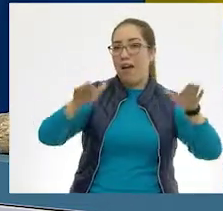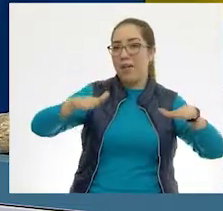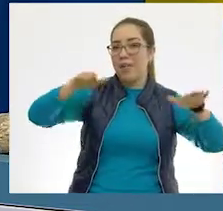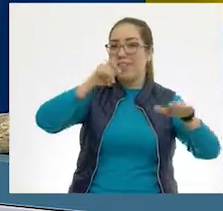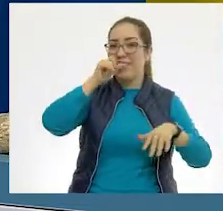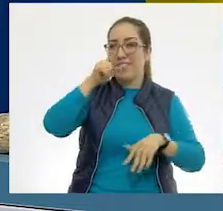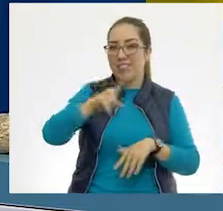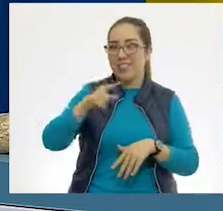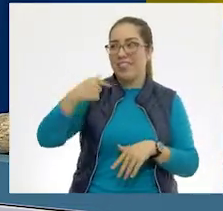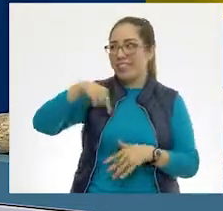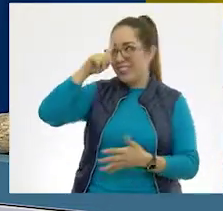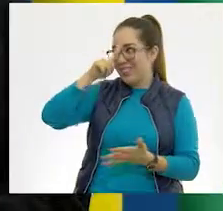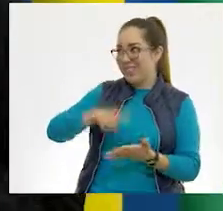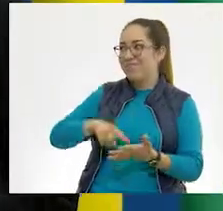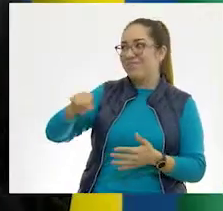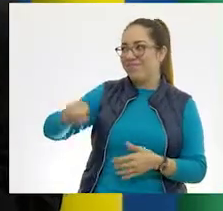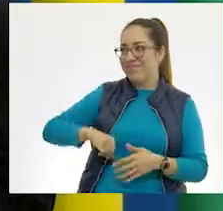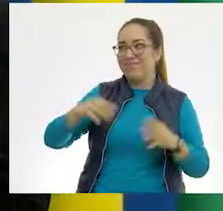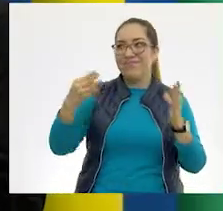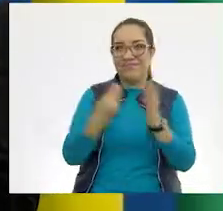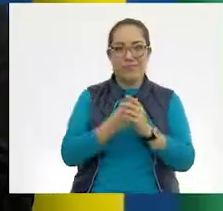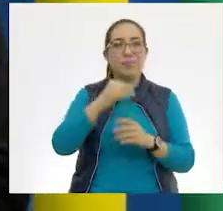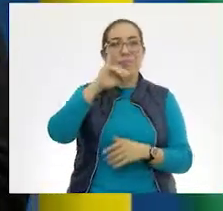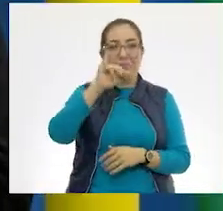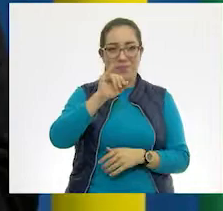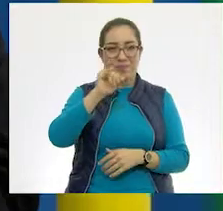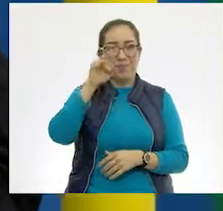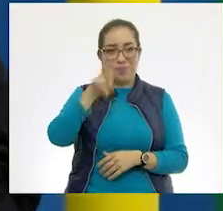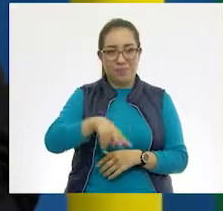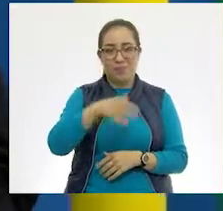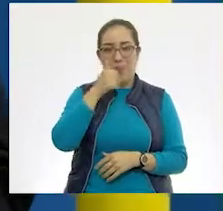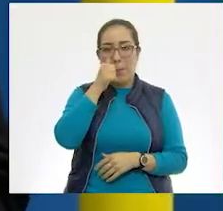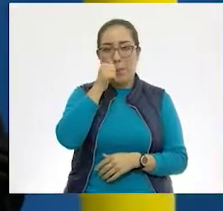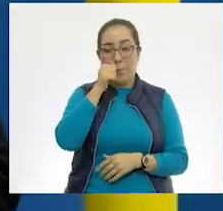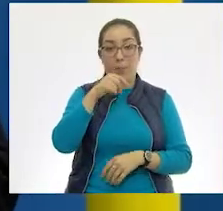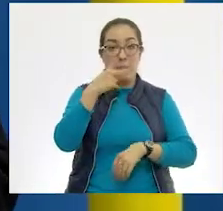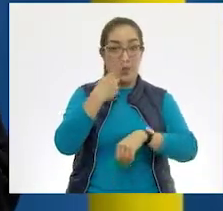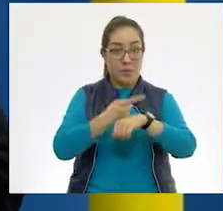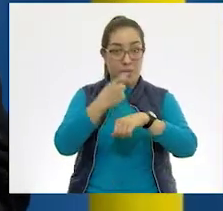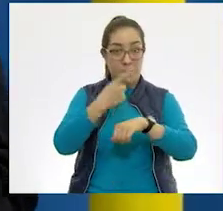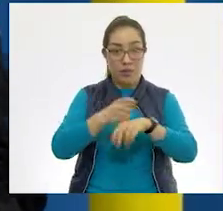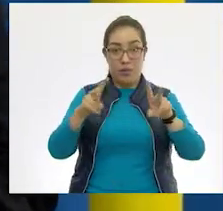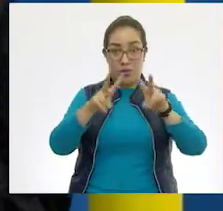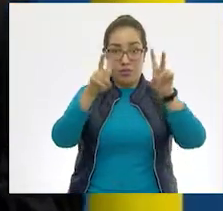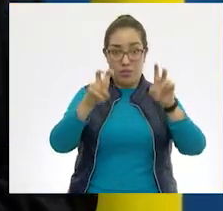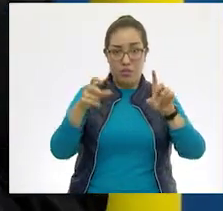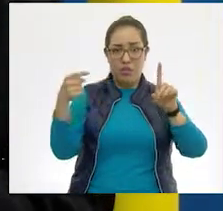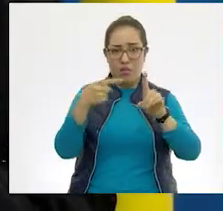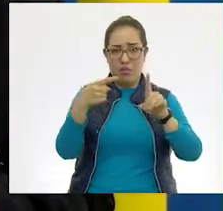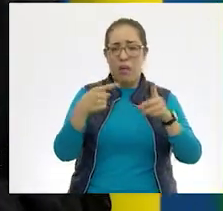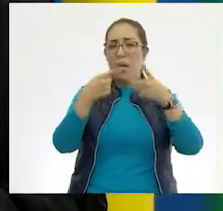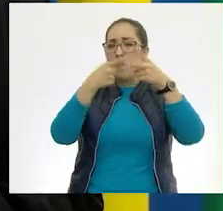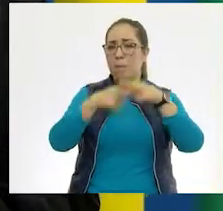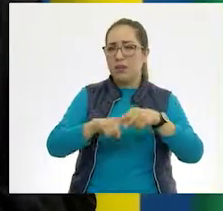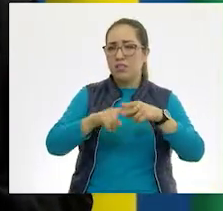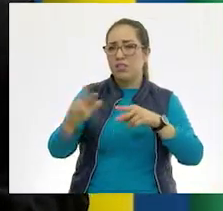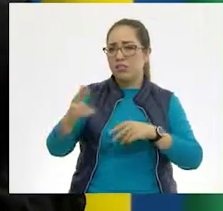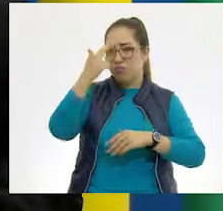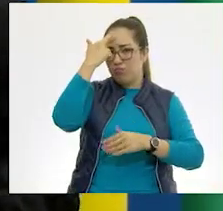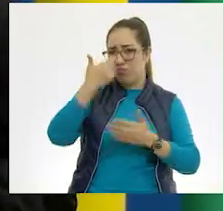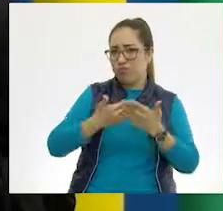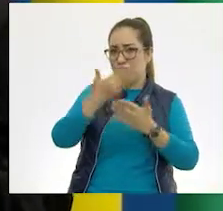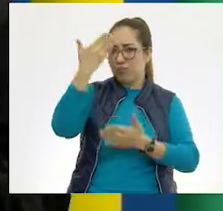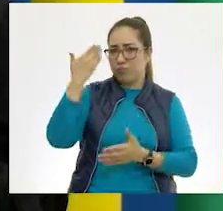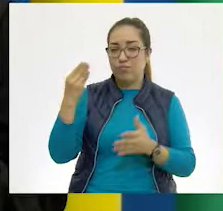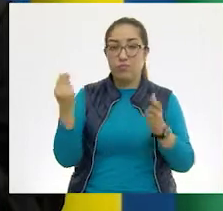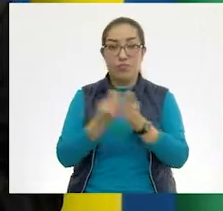muy interesante el día de hoy, maestro. Así es, Alfonso. Antes de empezar con nuestro tema, recordemos que en la clase anterior hablamos sobre